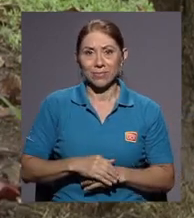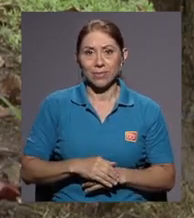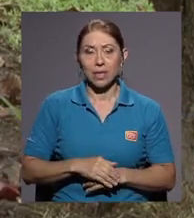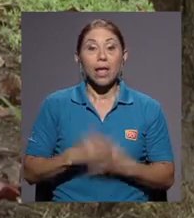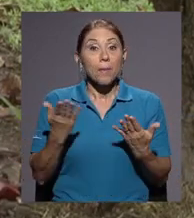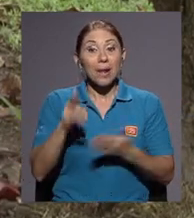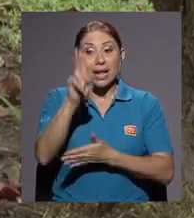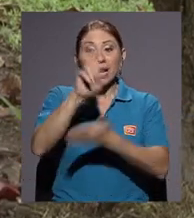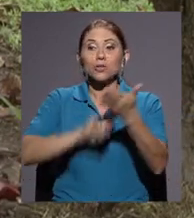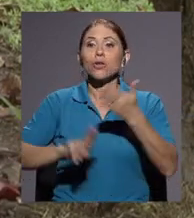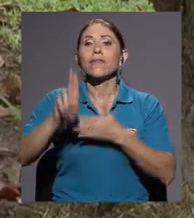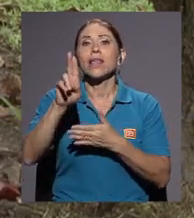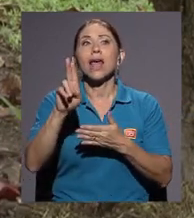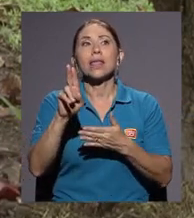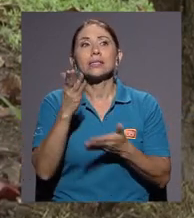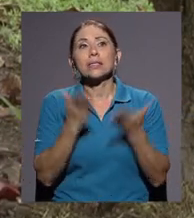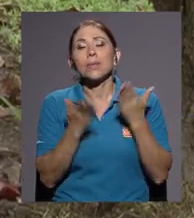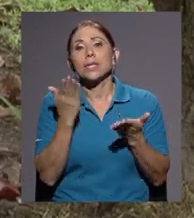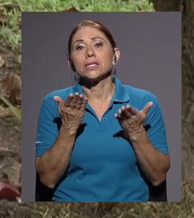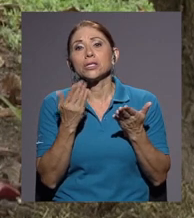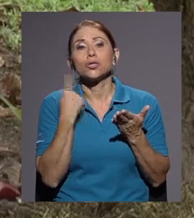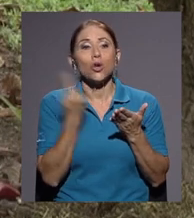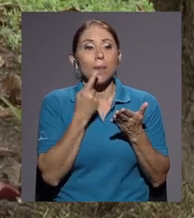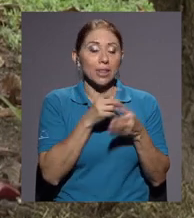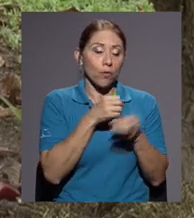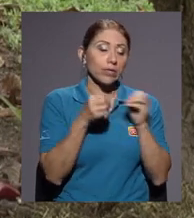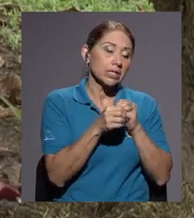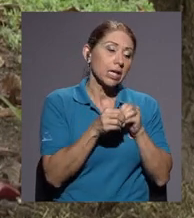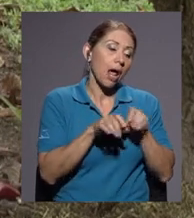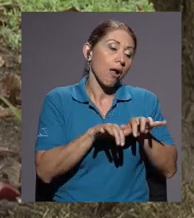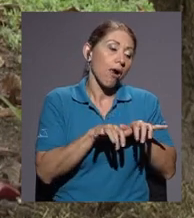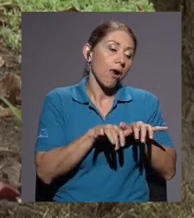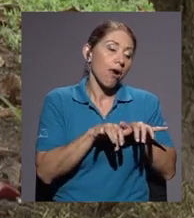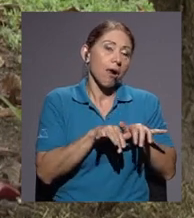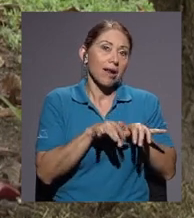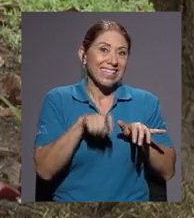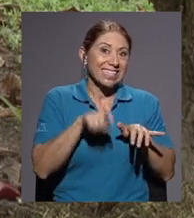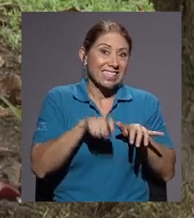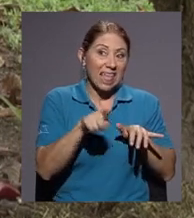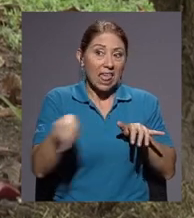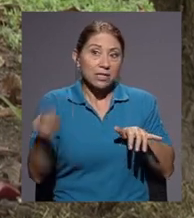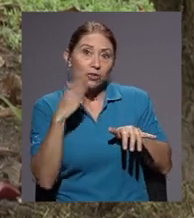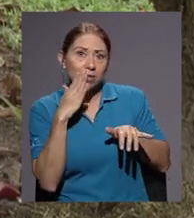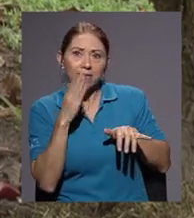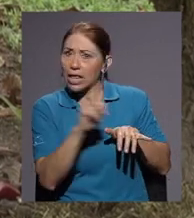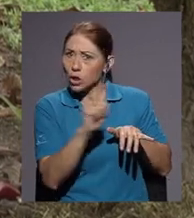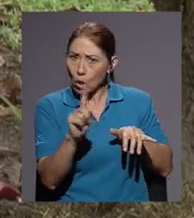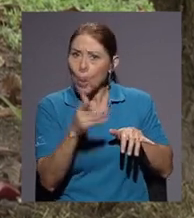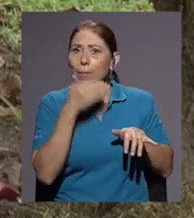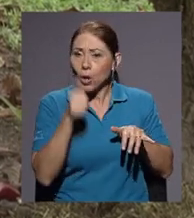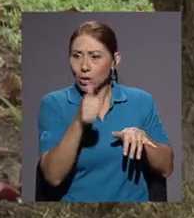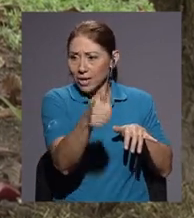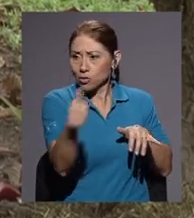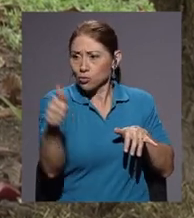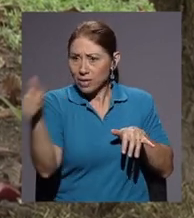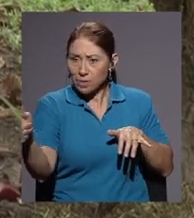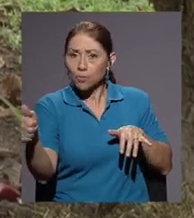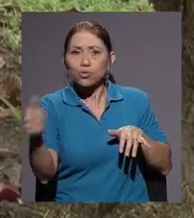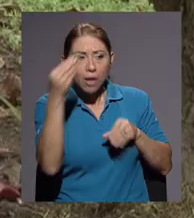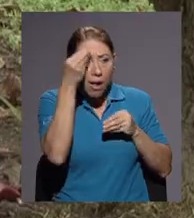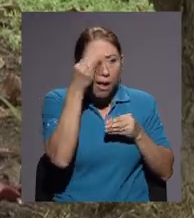en las oficinas las necesidades de los pueblos indígenas, sino más bien que los pueblos pudieran decir qué necesitaban y la